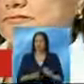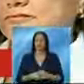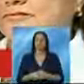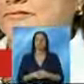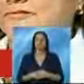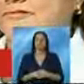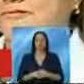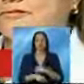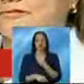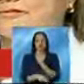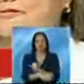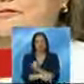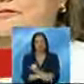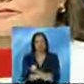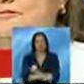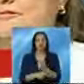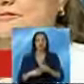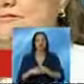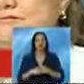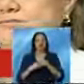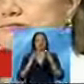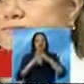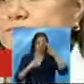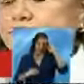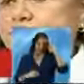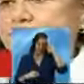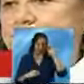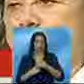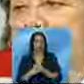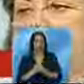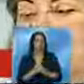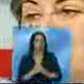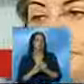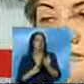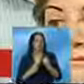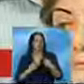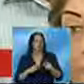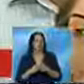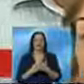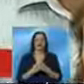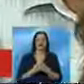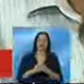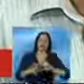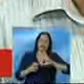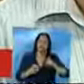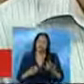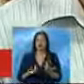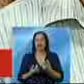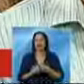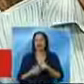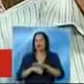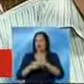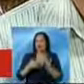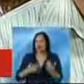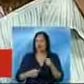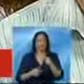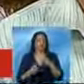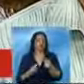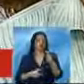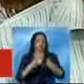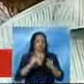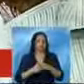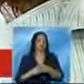una comisaría contra los cupos y la extorsión, porque mucha de esta gente sufre de